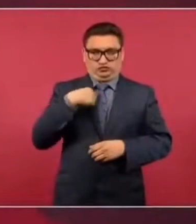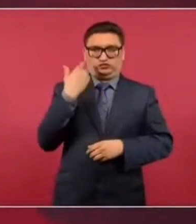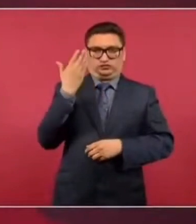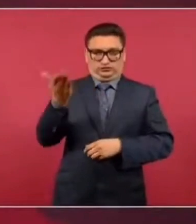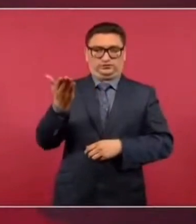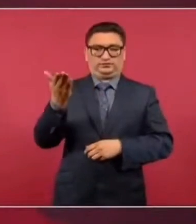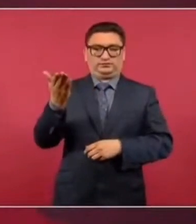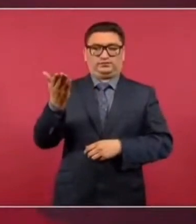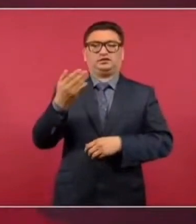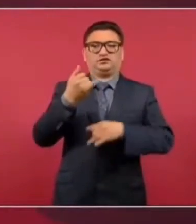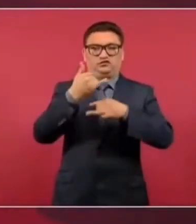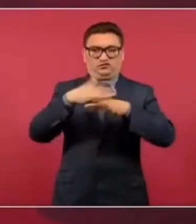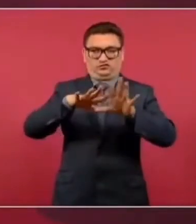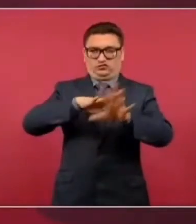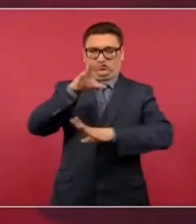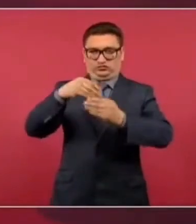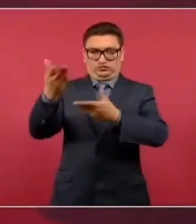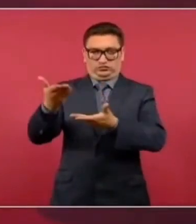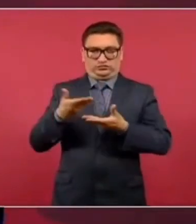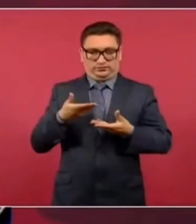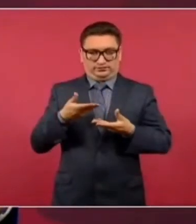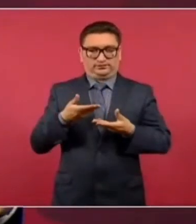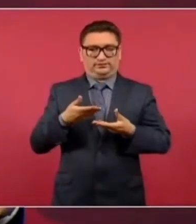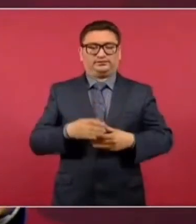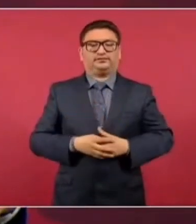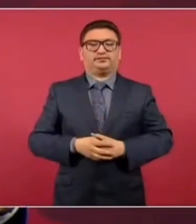pedí información.